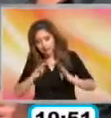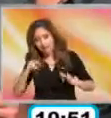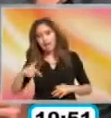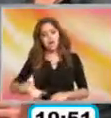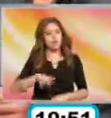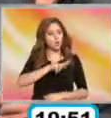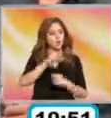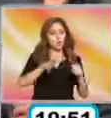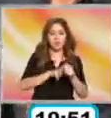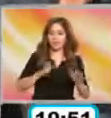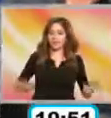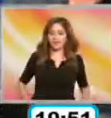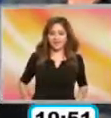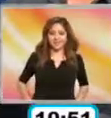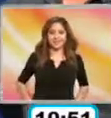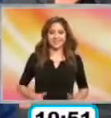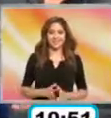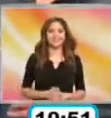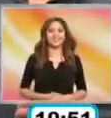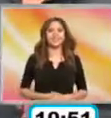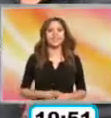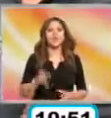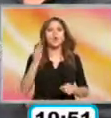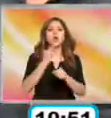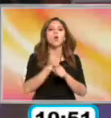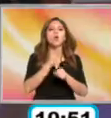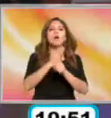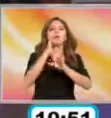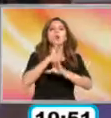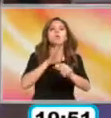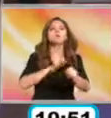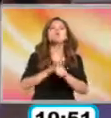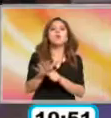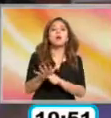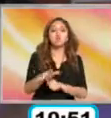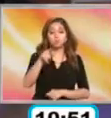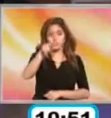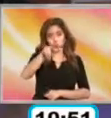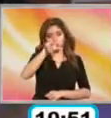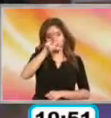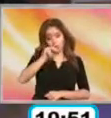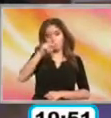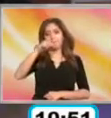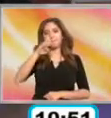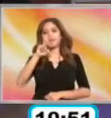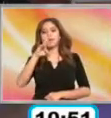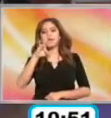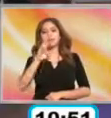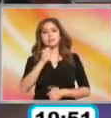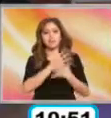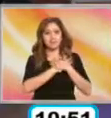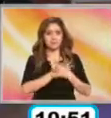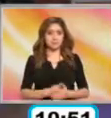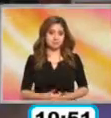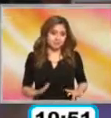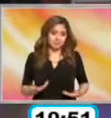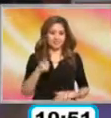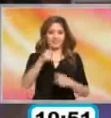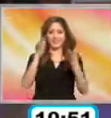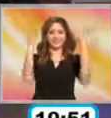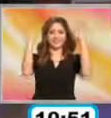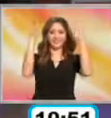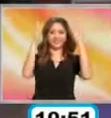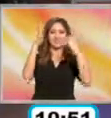Ok. Muy bien. Ah, compadre, Ahorita, gracias. ¿qué nos van a interpretar? No mereces que te ame, de Muy los bien. temas de Banda Todo Terreno. Pues el aplauso para la